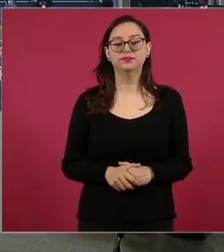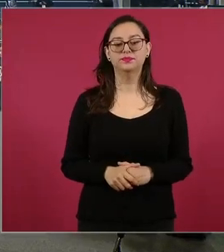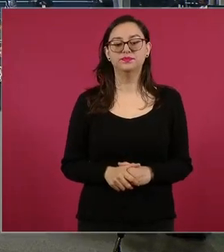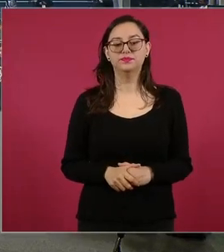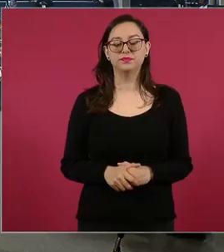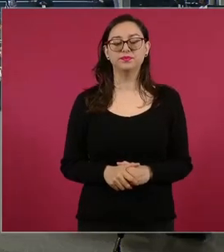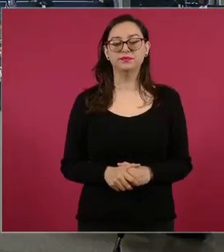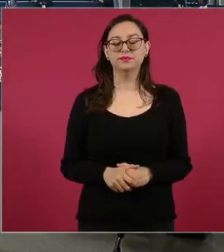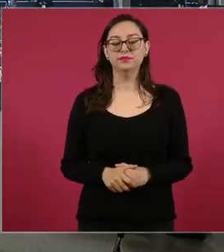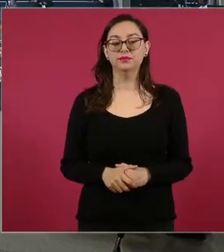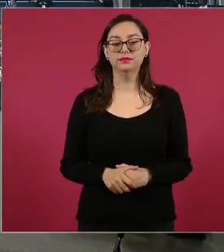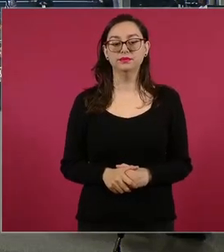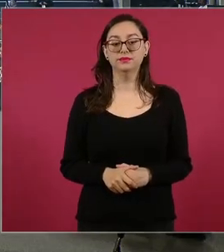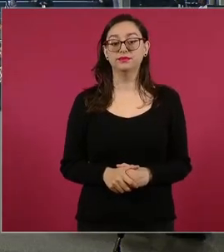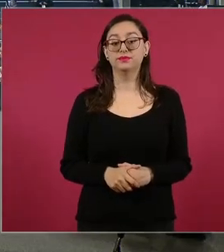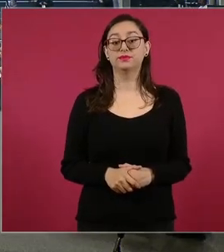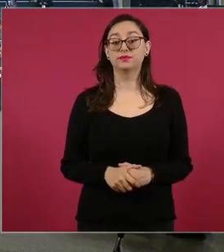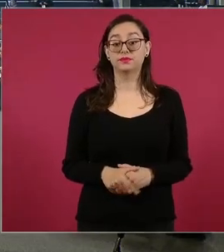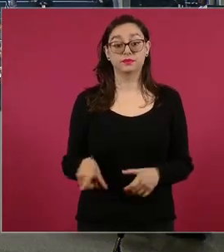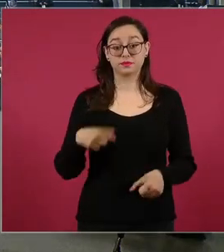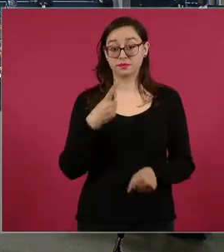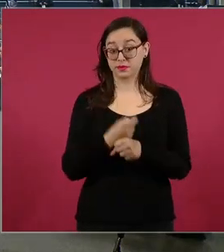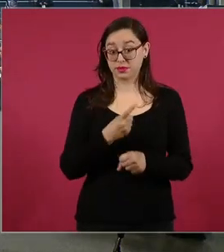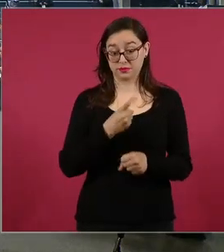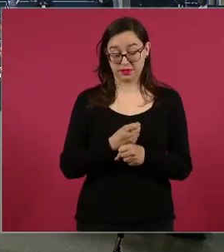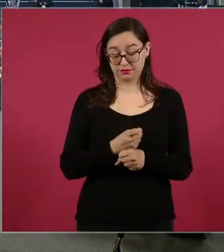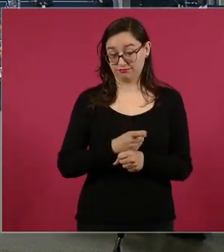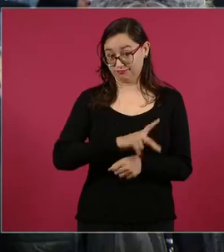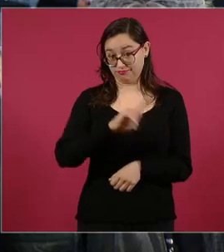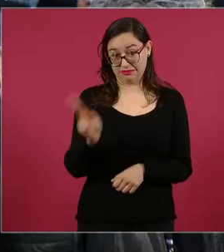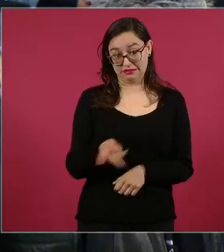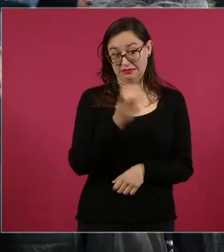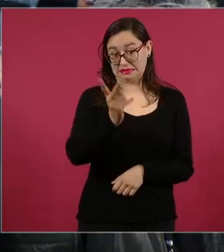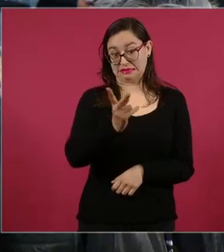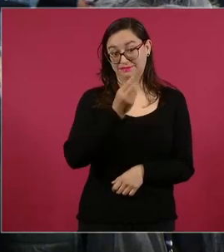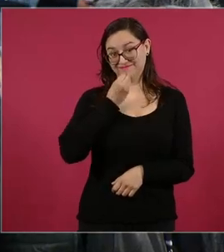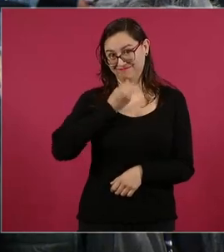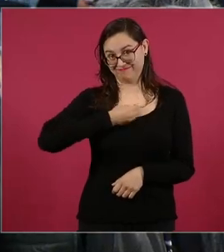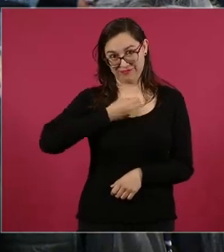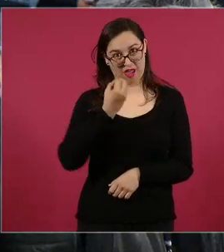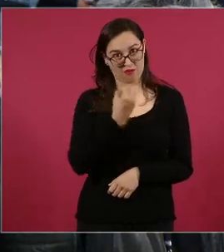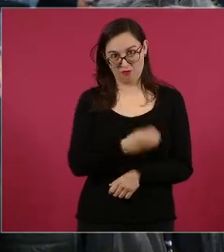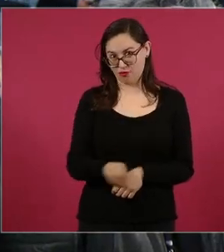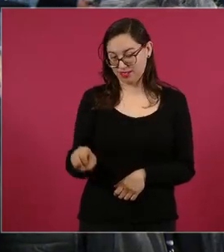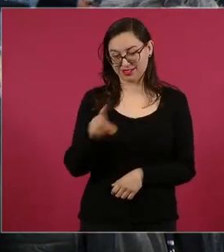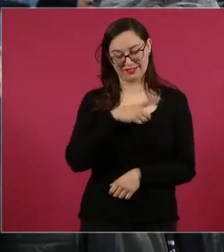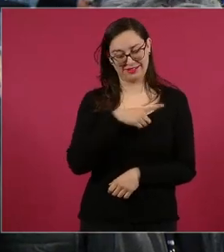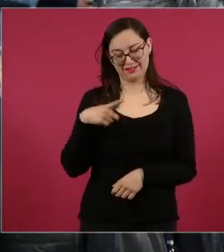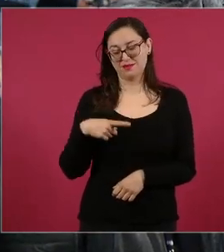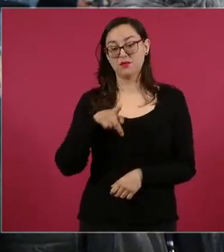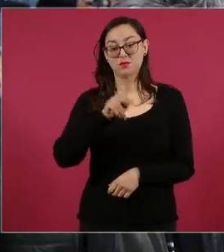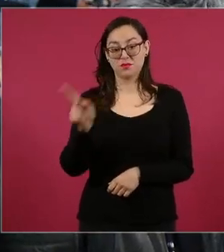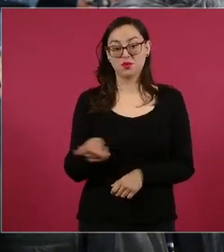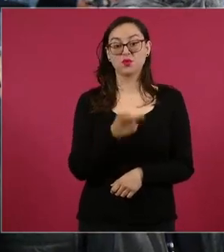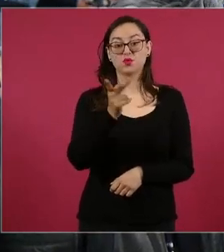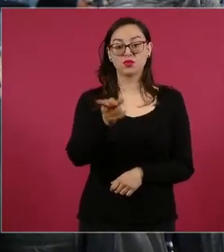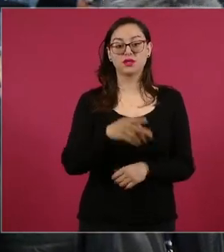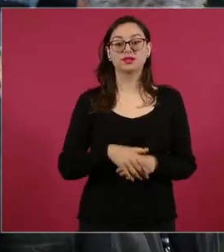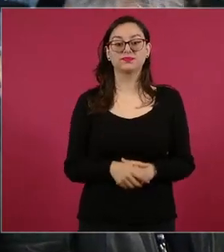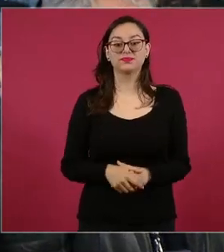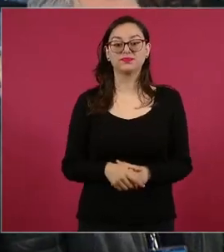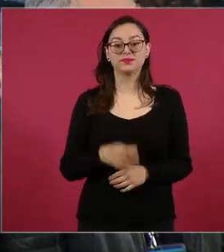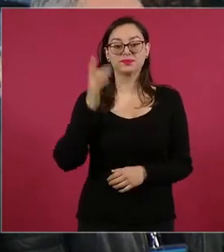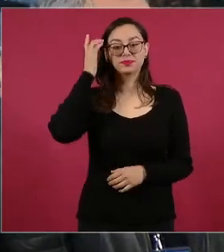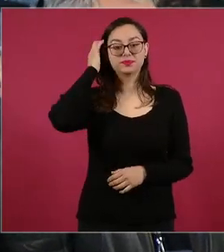primer lugar, la pregunta obligada es: ¿qué opinión le merece como jefe de